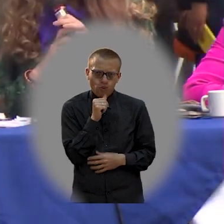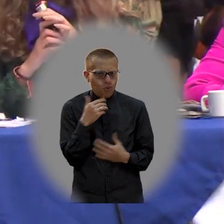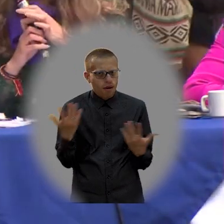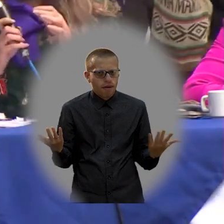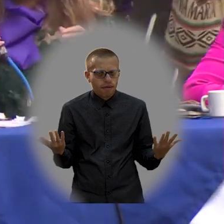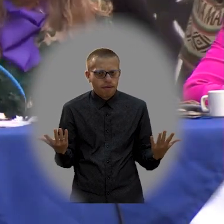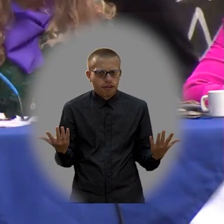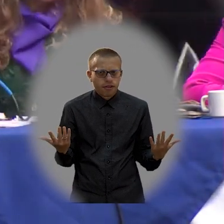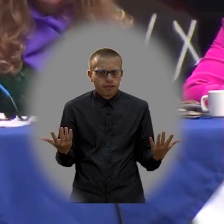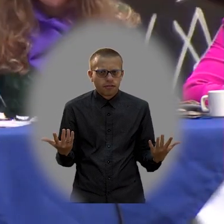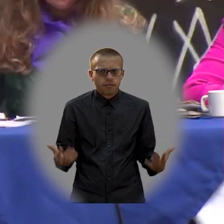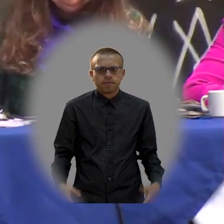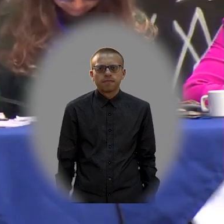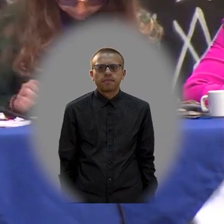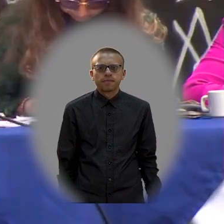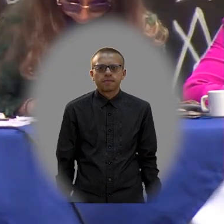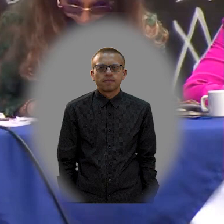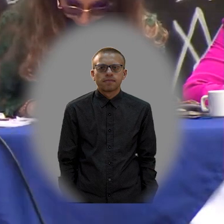No sé si quieres decir.